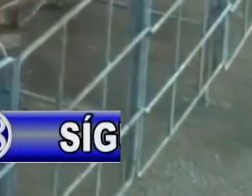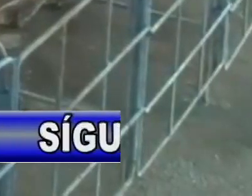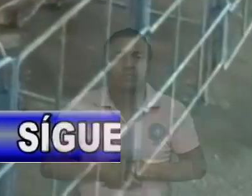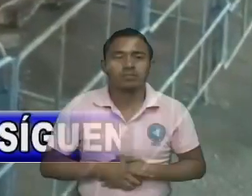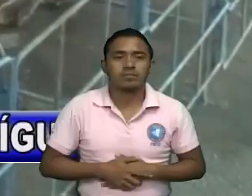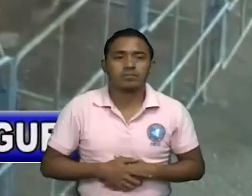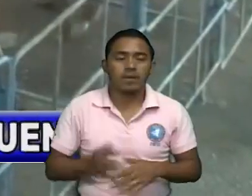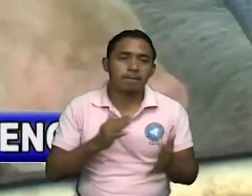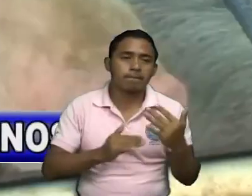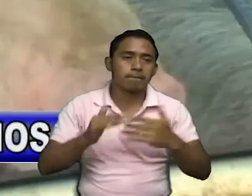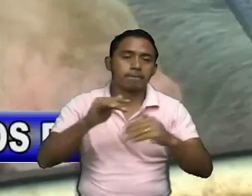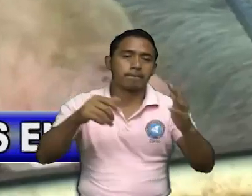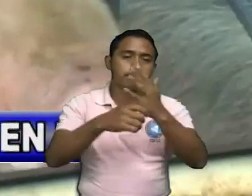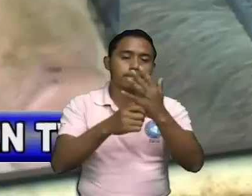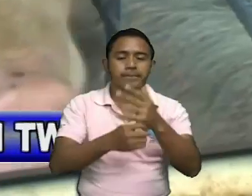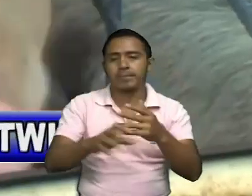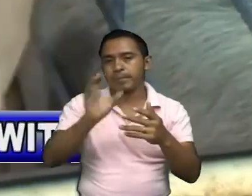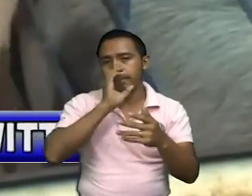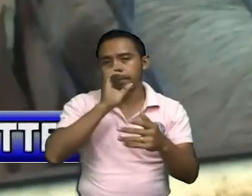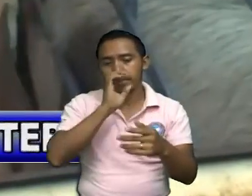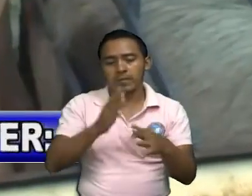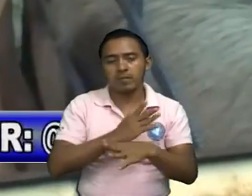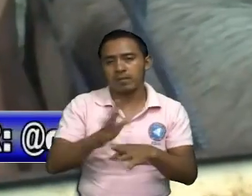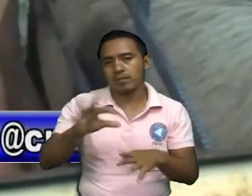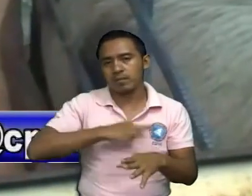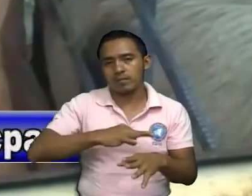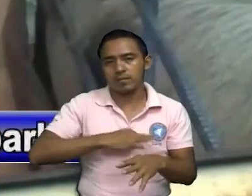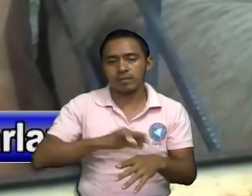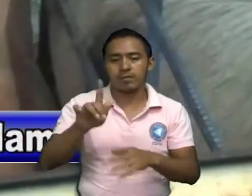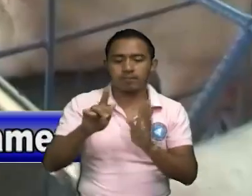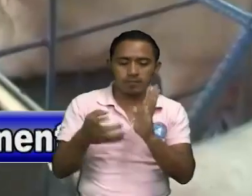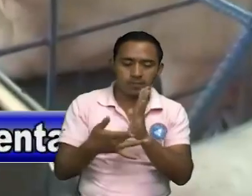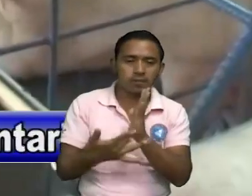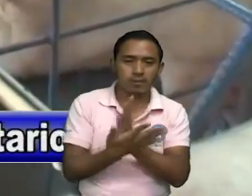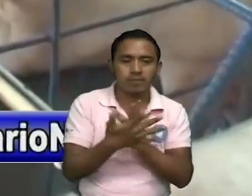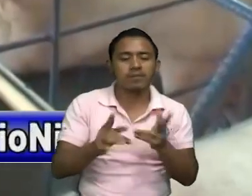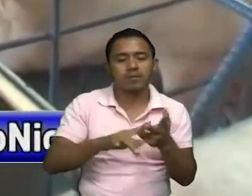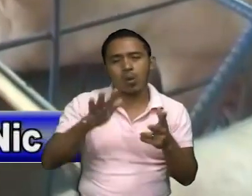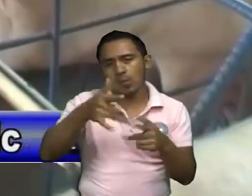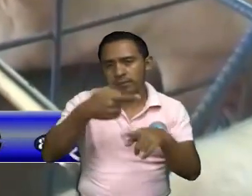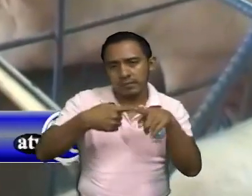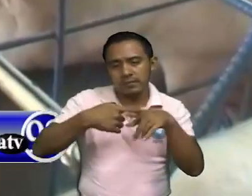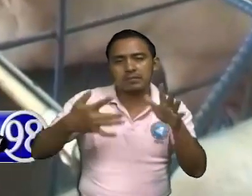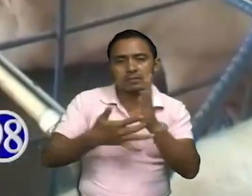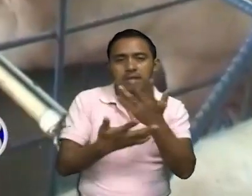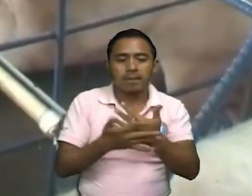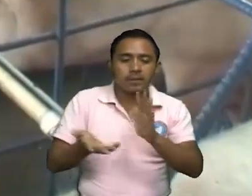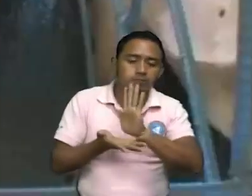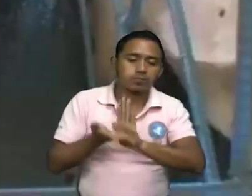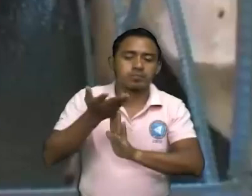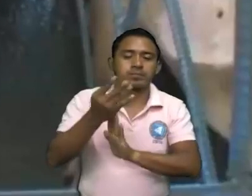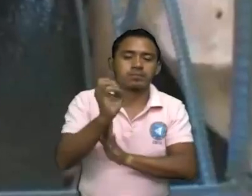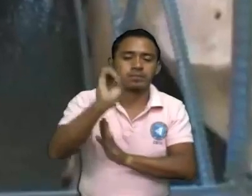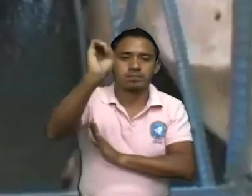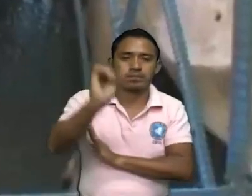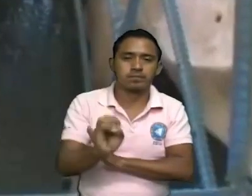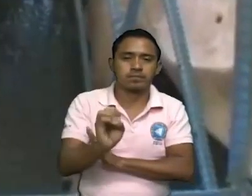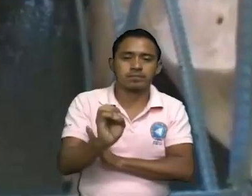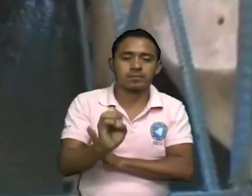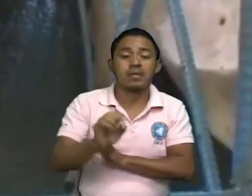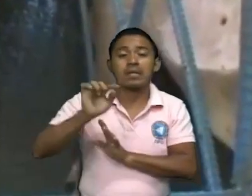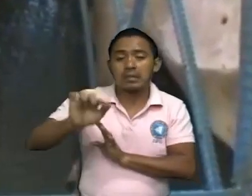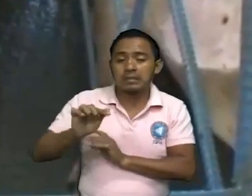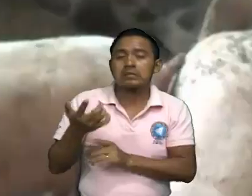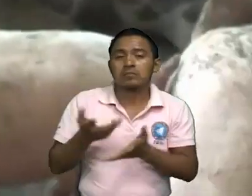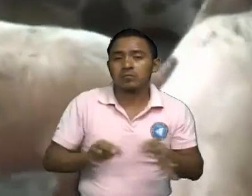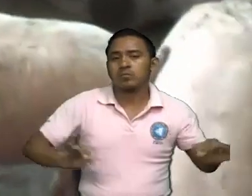La producción de carne de cerdo en Nicaragua de fincas tecnificadas y semi-tecnificadas ha crecido en un 40%. Con lo cual,